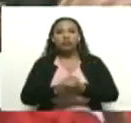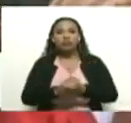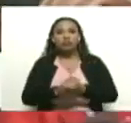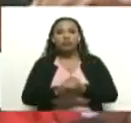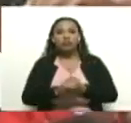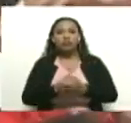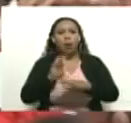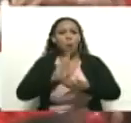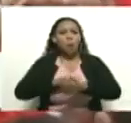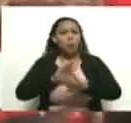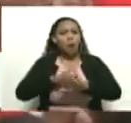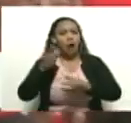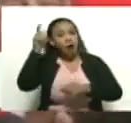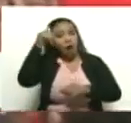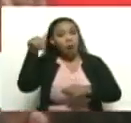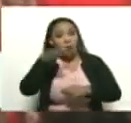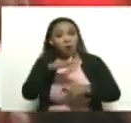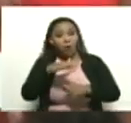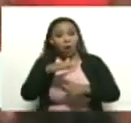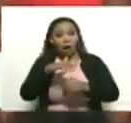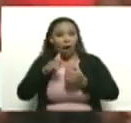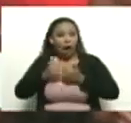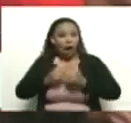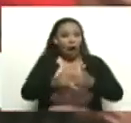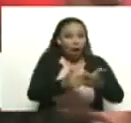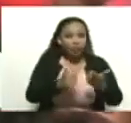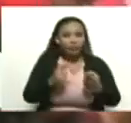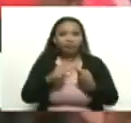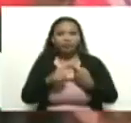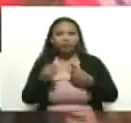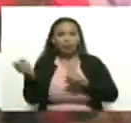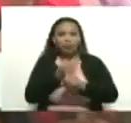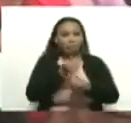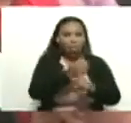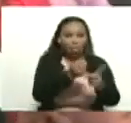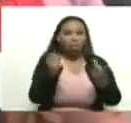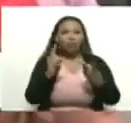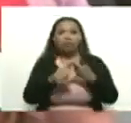¿Por qué? Porque este pueblo ha sido perseguido, este pueblo ha sido... Miren.